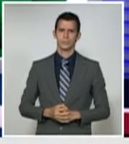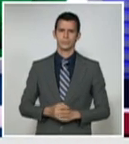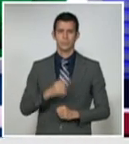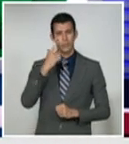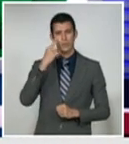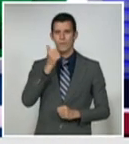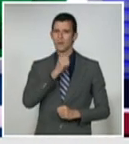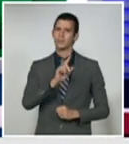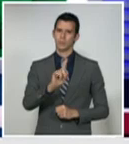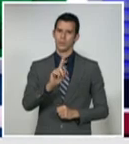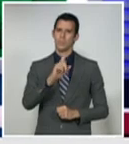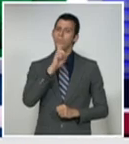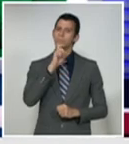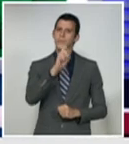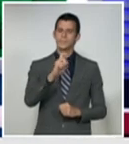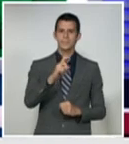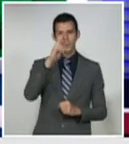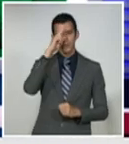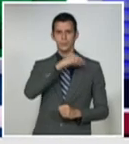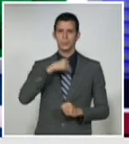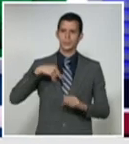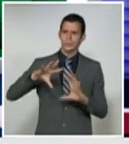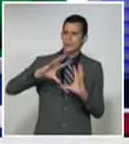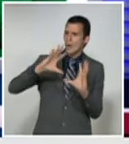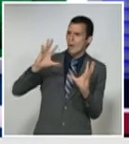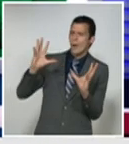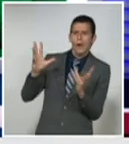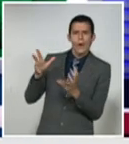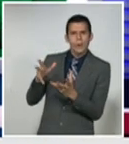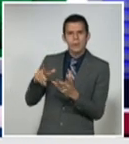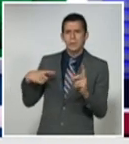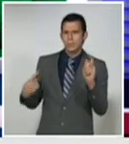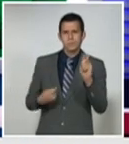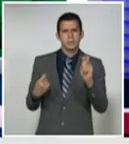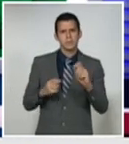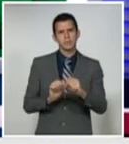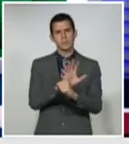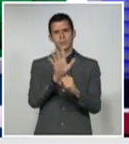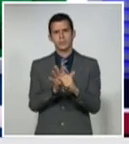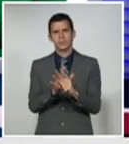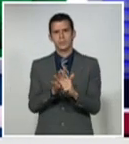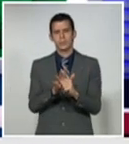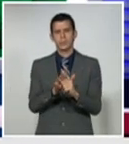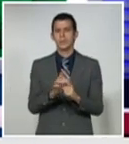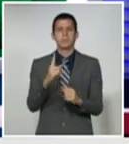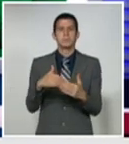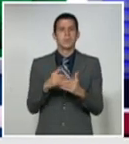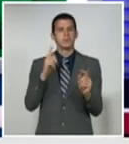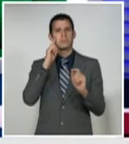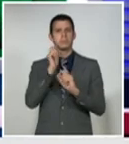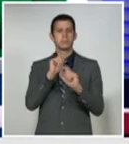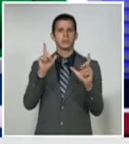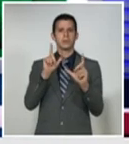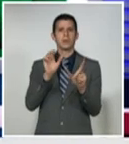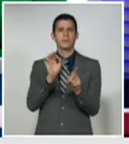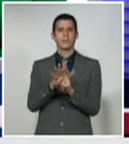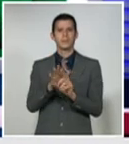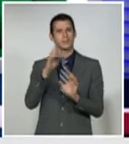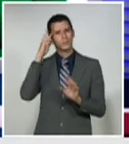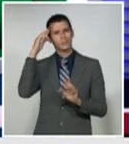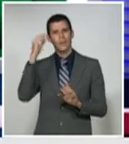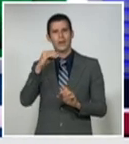la sociedad, el control de esta pandemia que un buen día empezó allá a principios del año